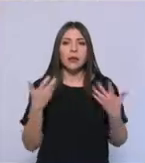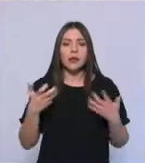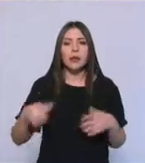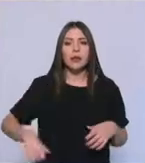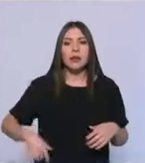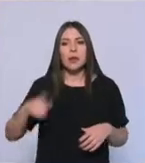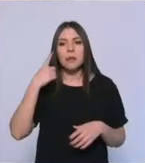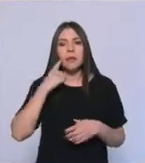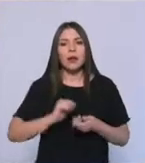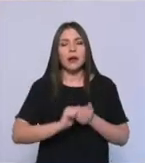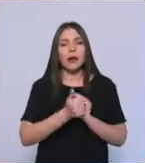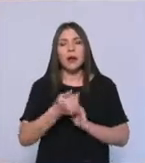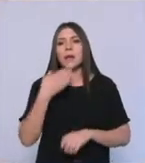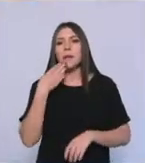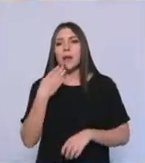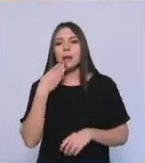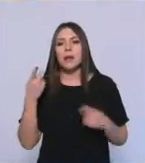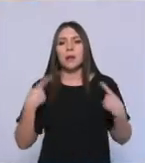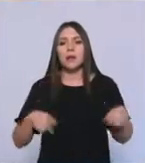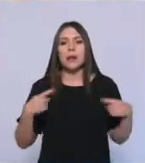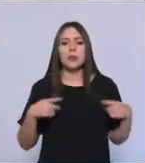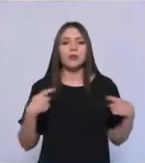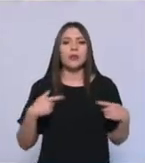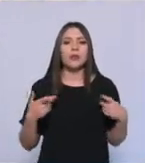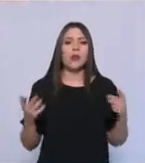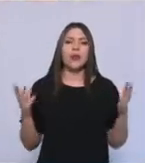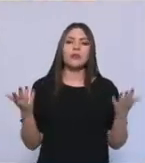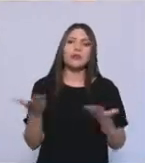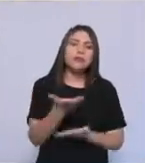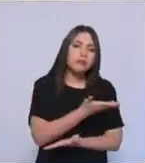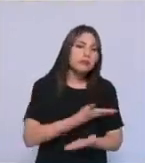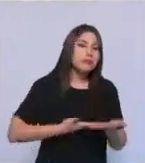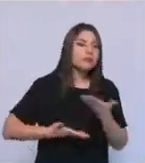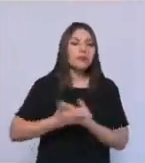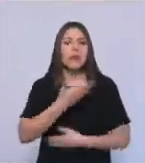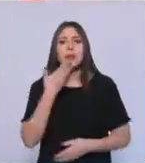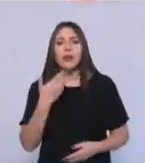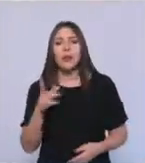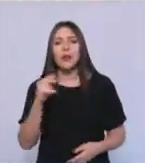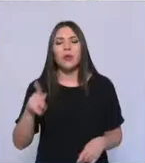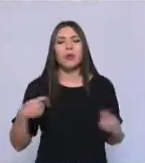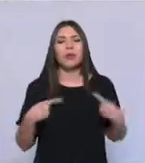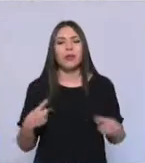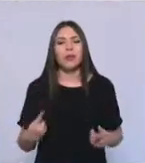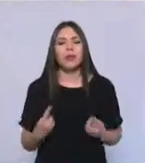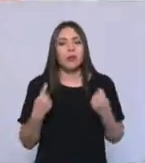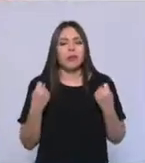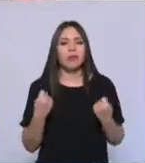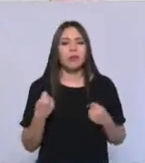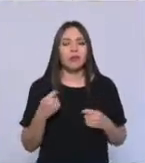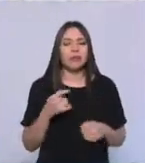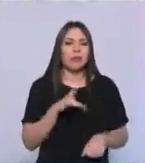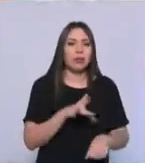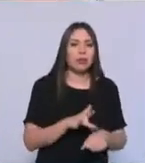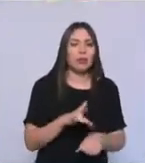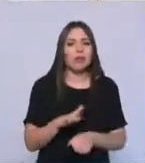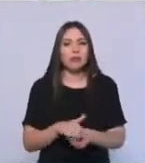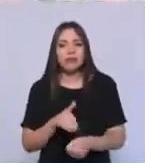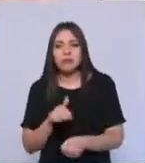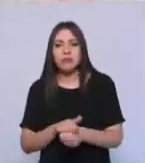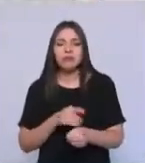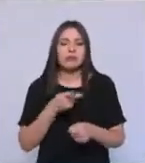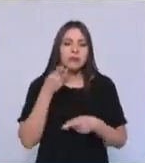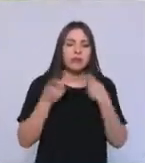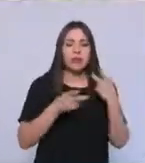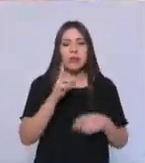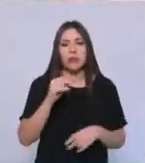bien que exista una buena convivencia, que no exista gente que lo quiera hacer, o sea, que mejore la calidad en la ciudad, más que nada más buscar